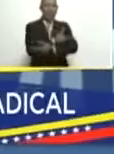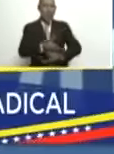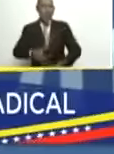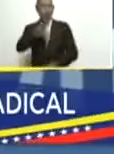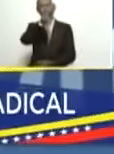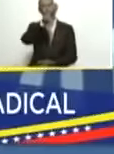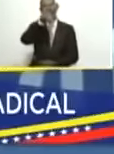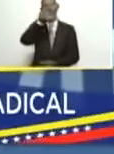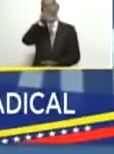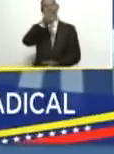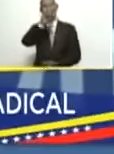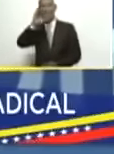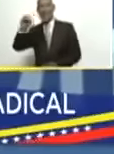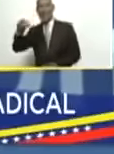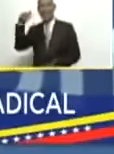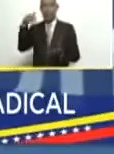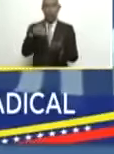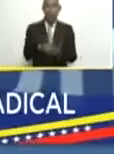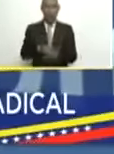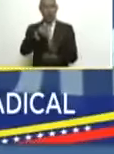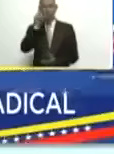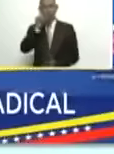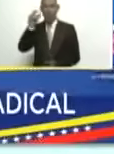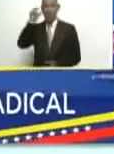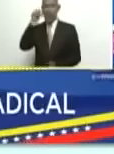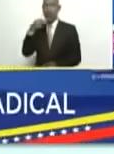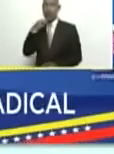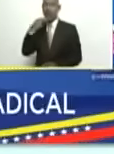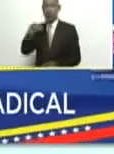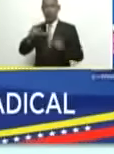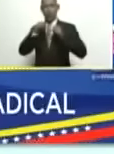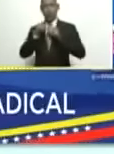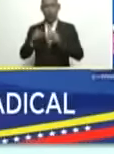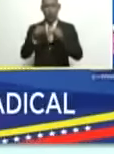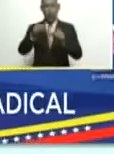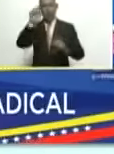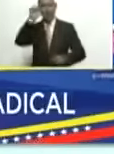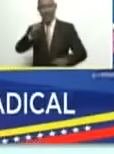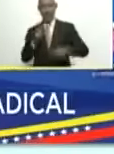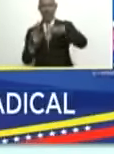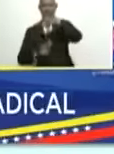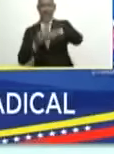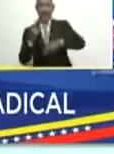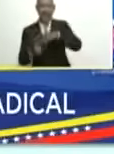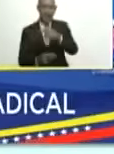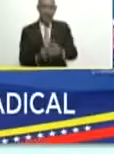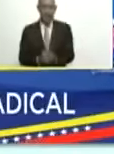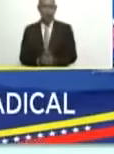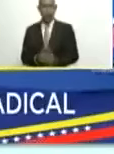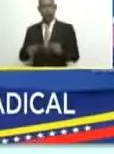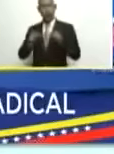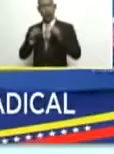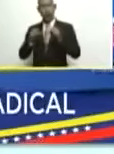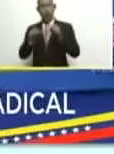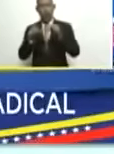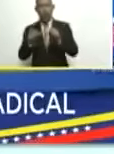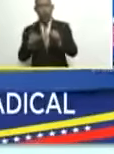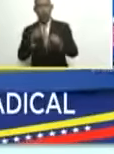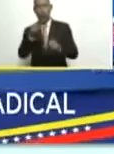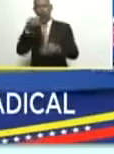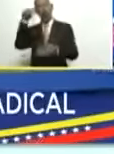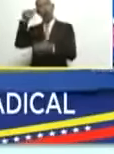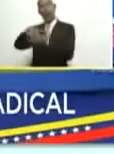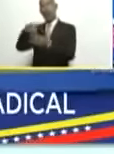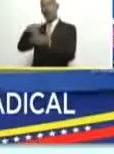1.300.000 voceros están activados para decirle que sí continúa la revolución y que no votamos por correo electrónico